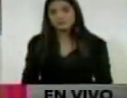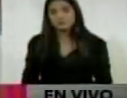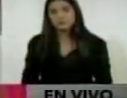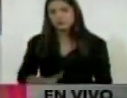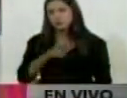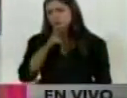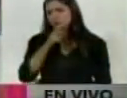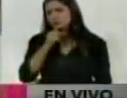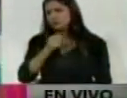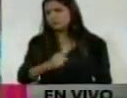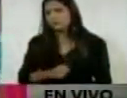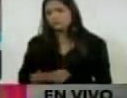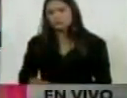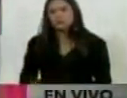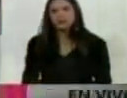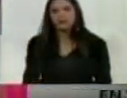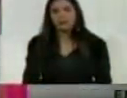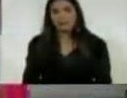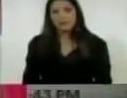criminal, brutal,